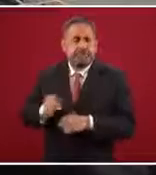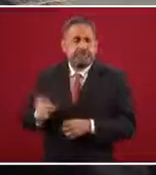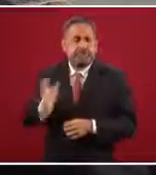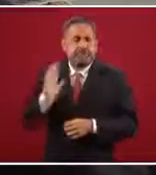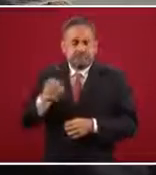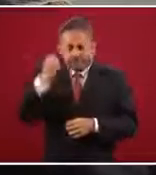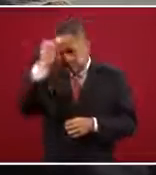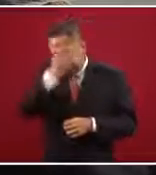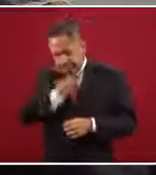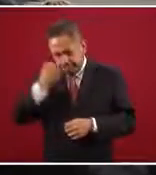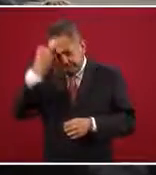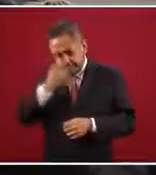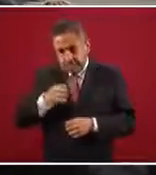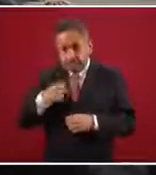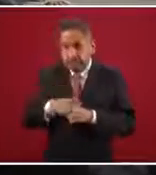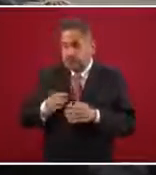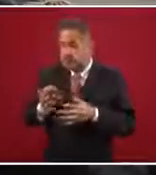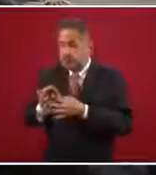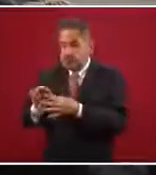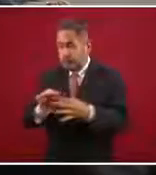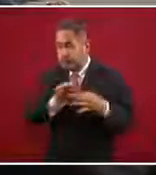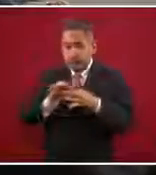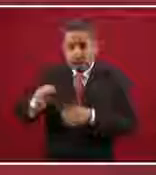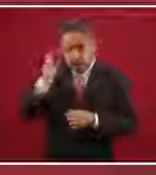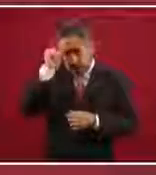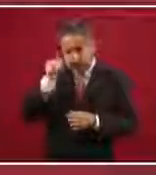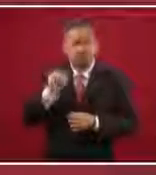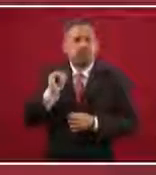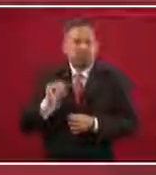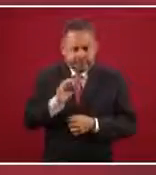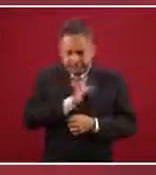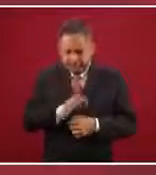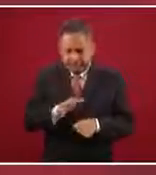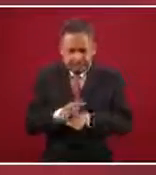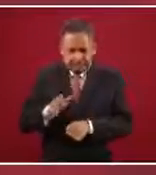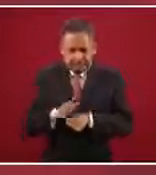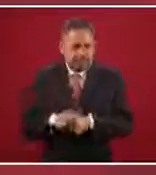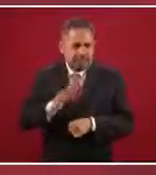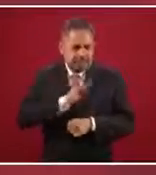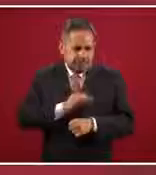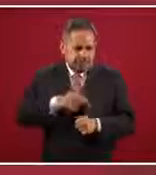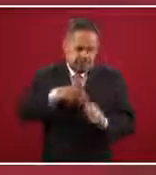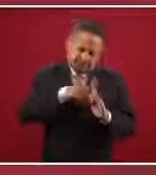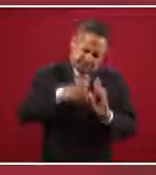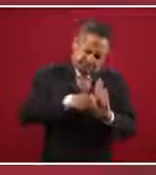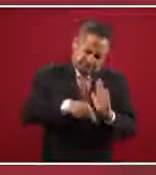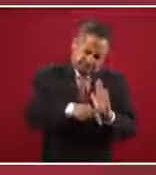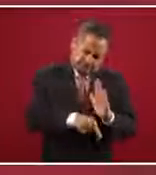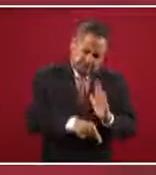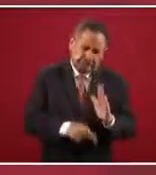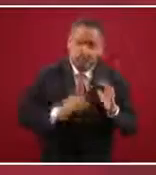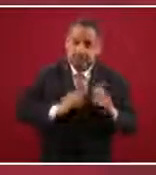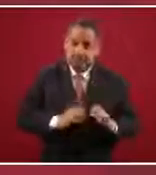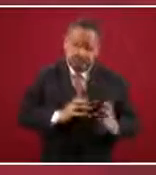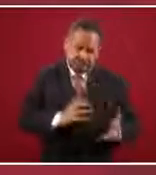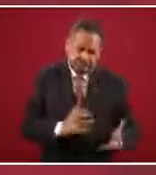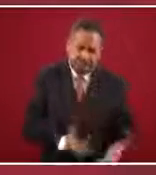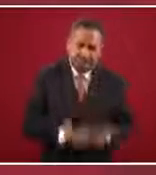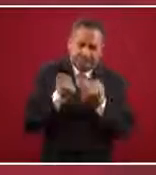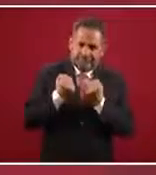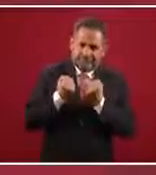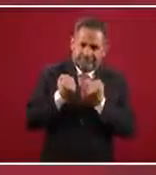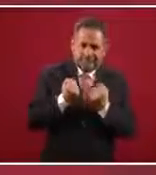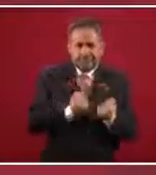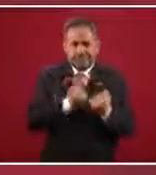analizarlos por unanimidad determinaron que era viable el rescate en ese momento